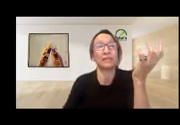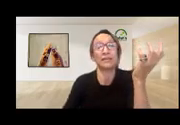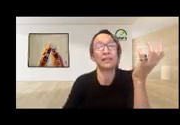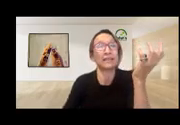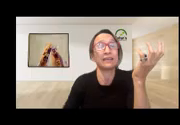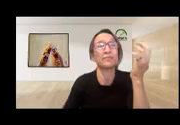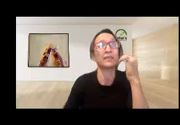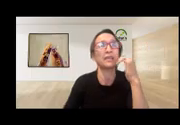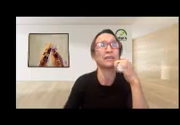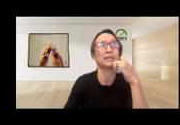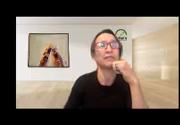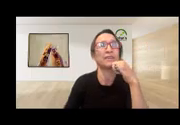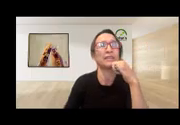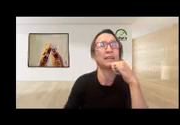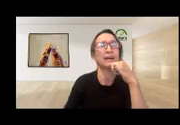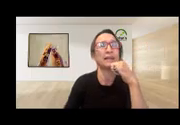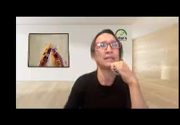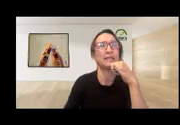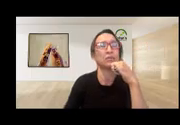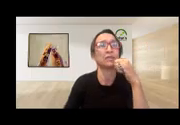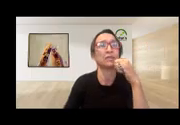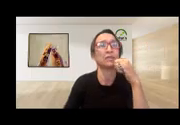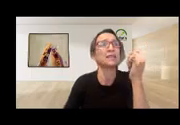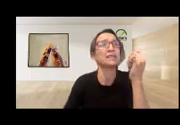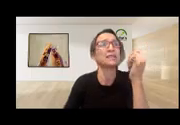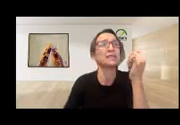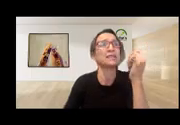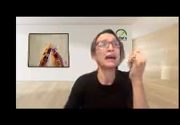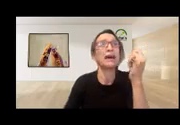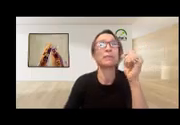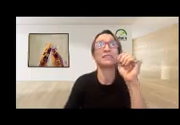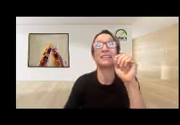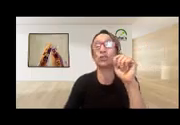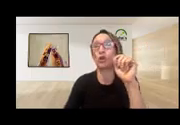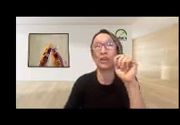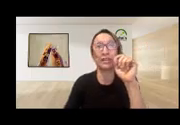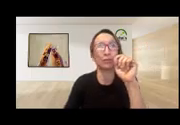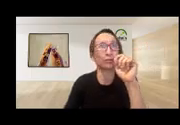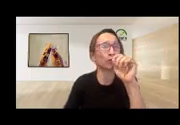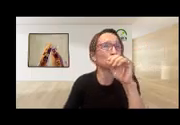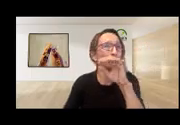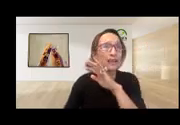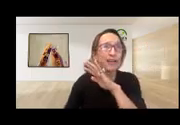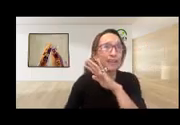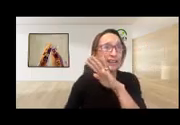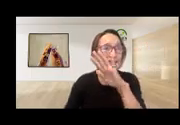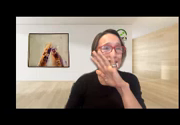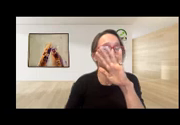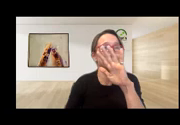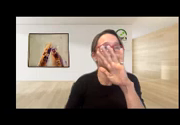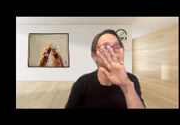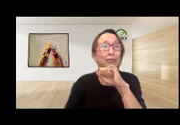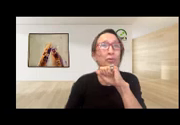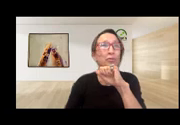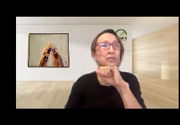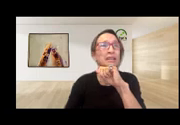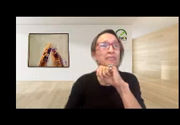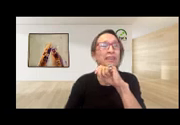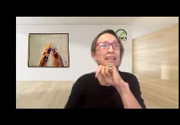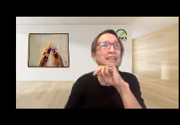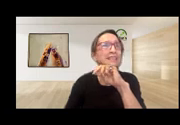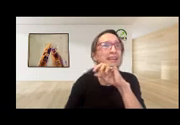olores y pues la verdad es que es difícil trabajar en esas condiciones. A pesar de todo eso, todo el mundo estaba feliz,